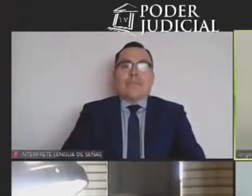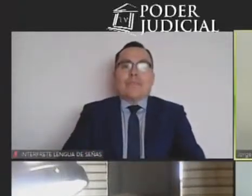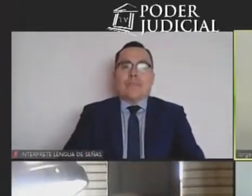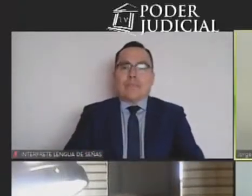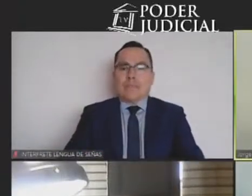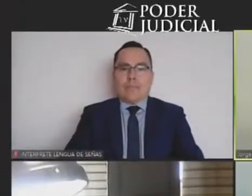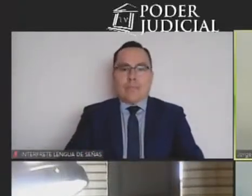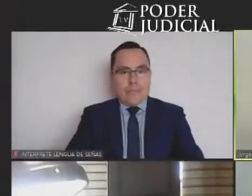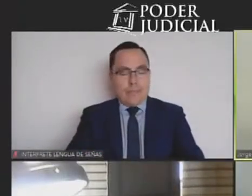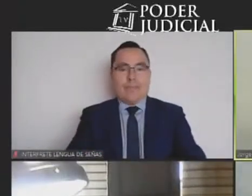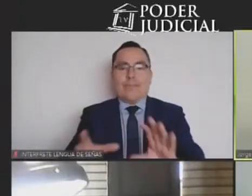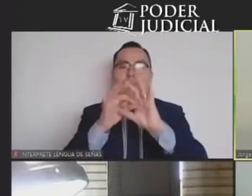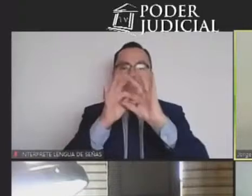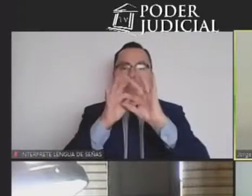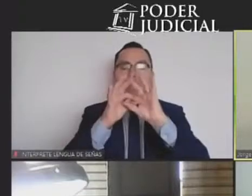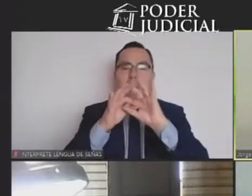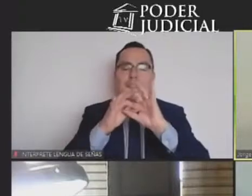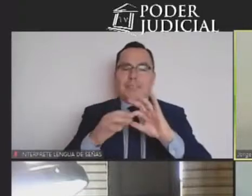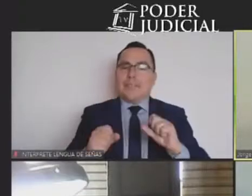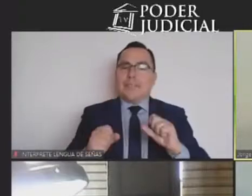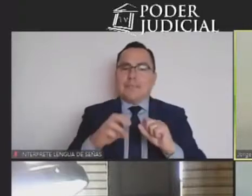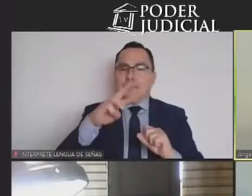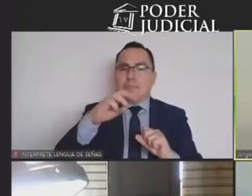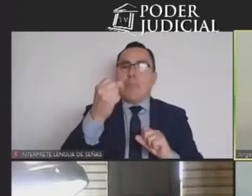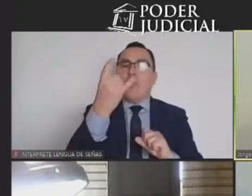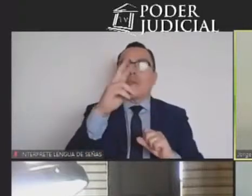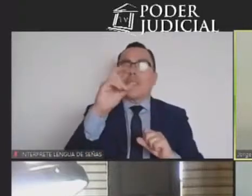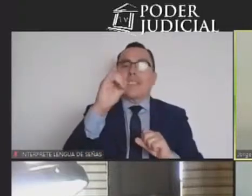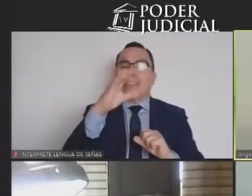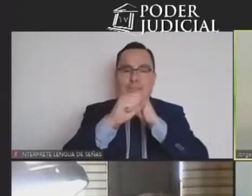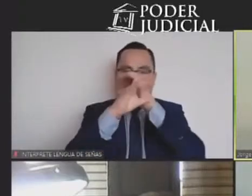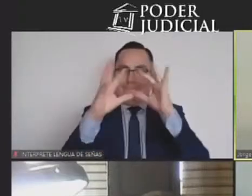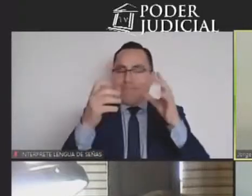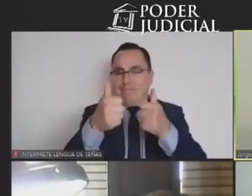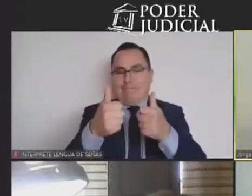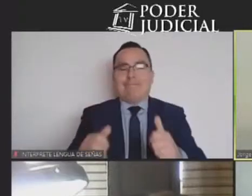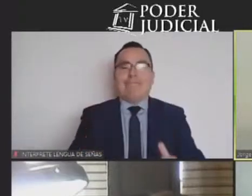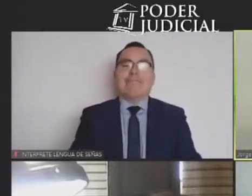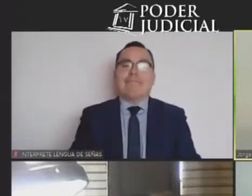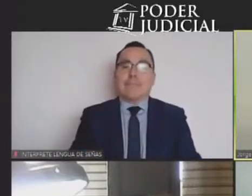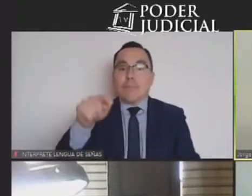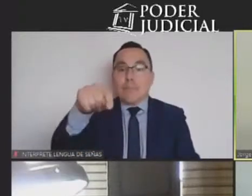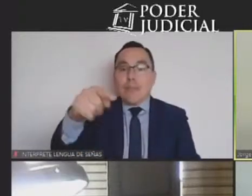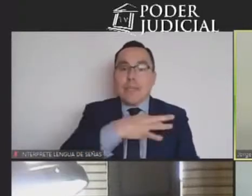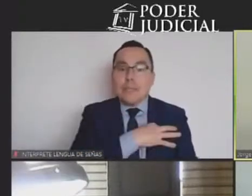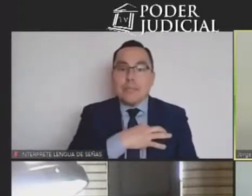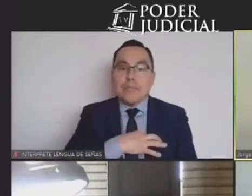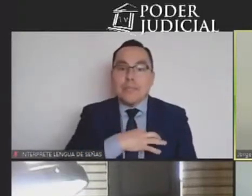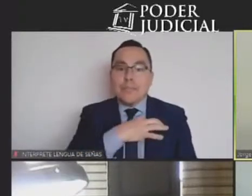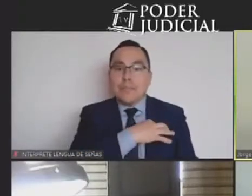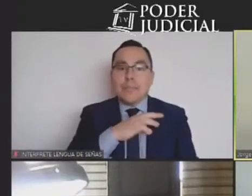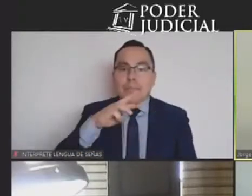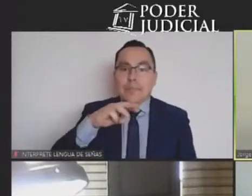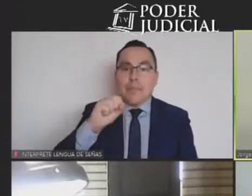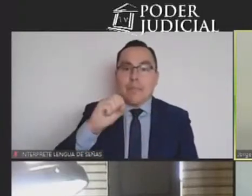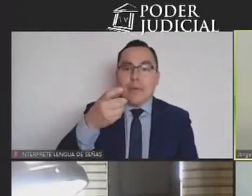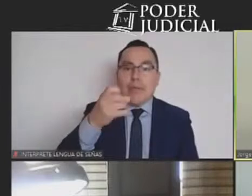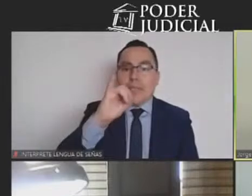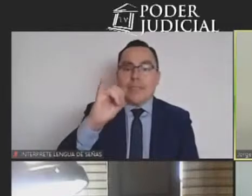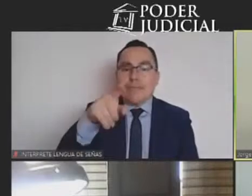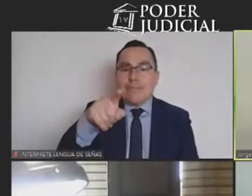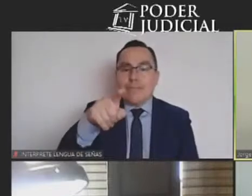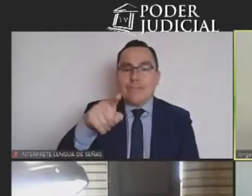Muchas gracias, don Mauricio, muy claro. Tenemos otra pregunta, la invitación es a la ministra Maggi o a Aroldo Brito a